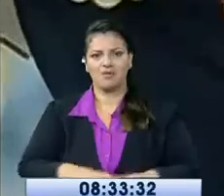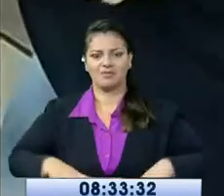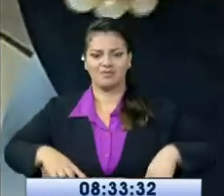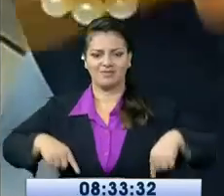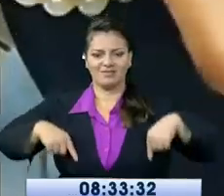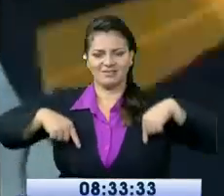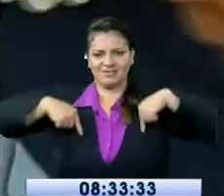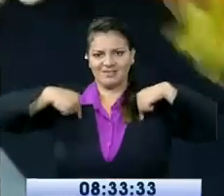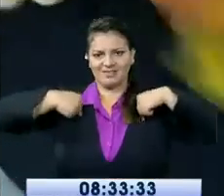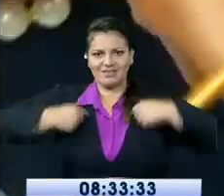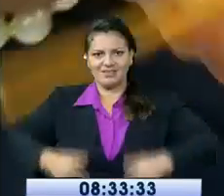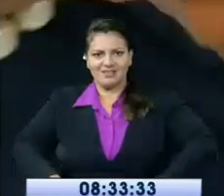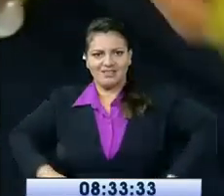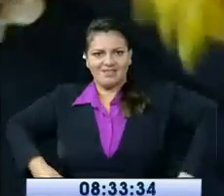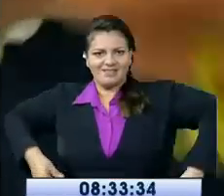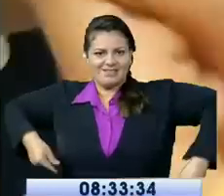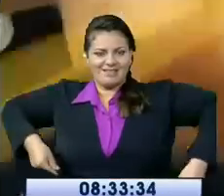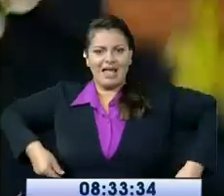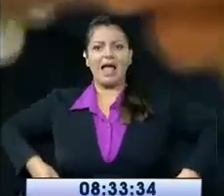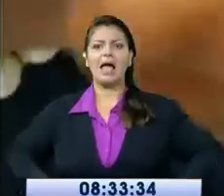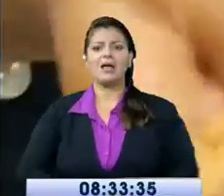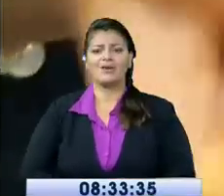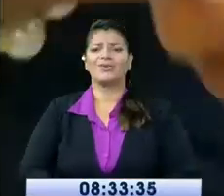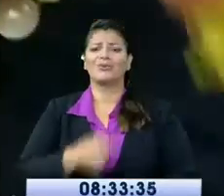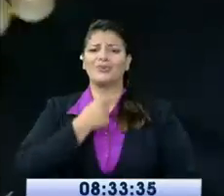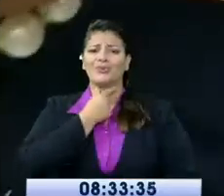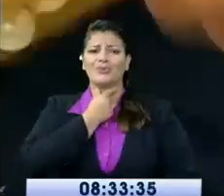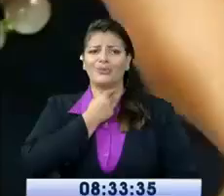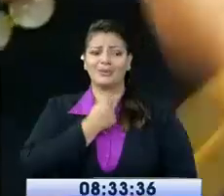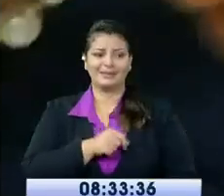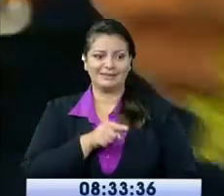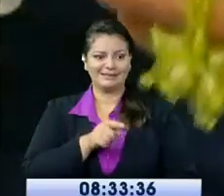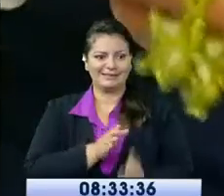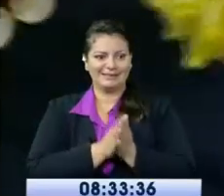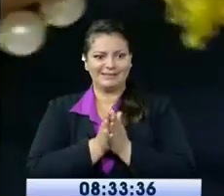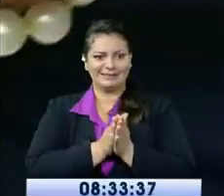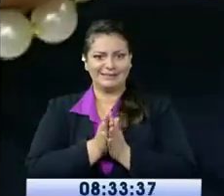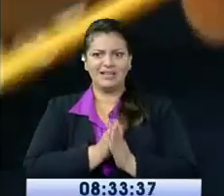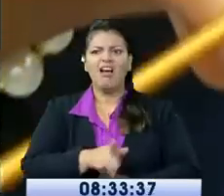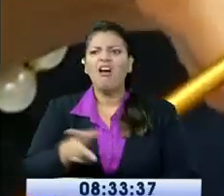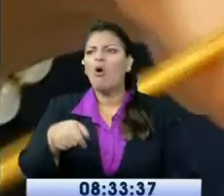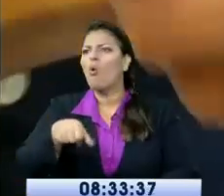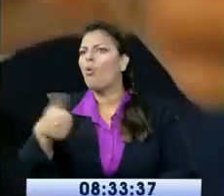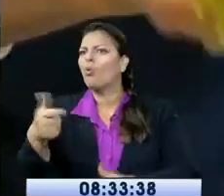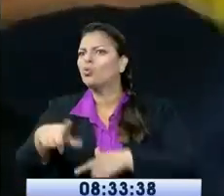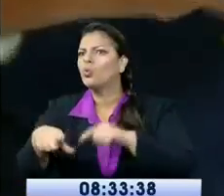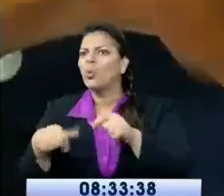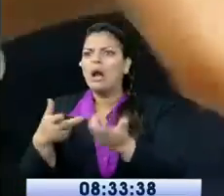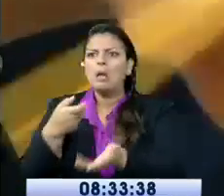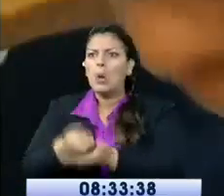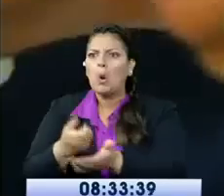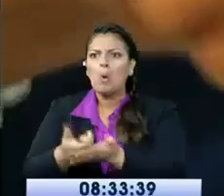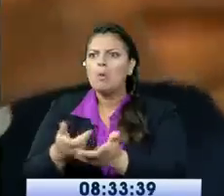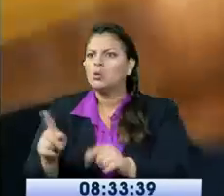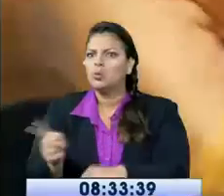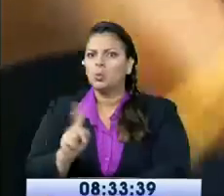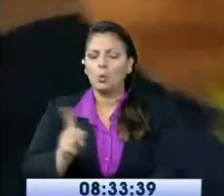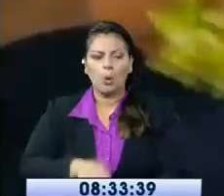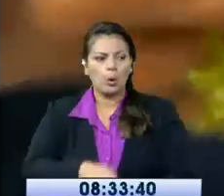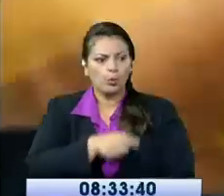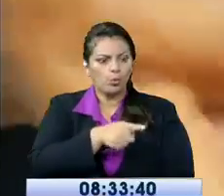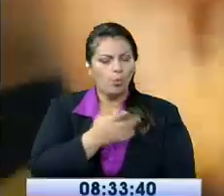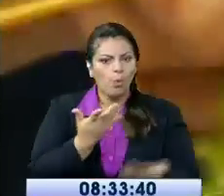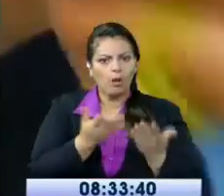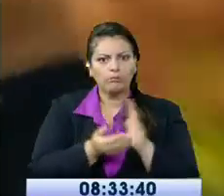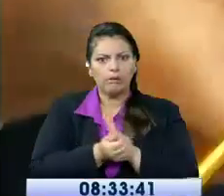gran novedad para ellas porque dicen, eso lo encontramos en las jugueterías. Sí, esto le digo, es producto nacional y ya